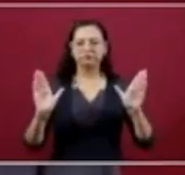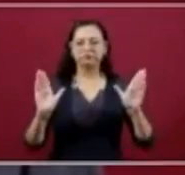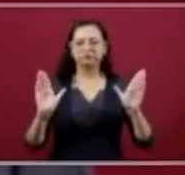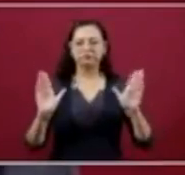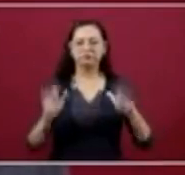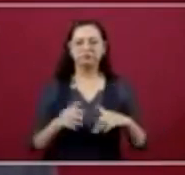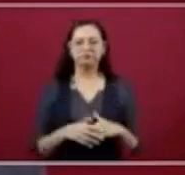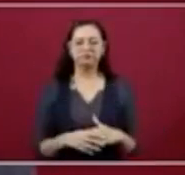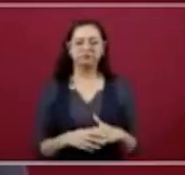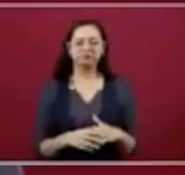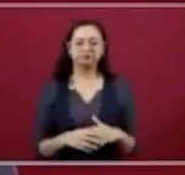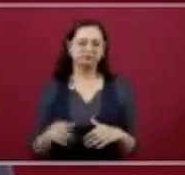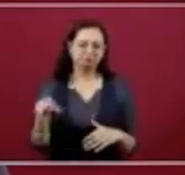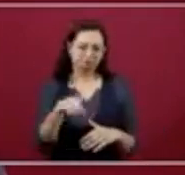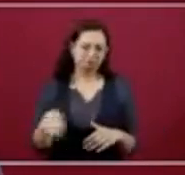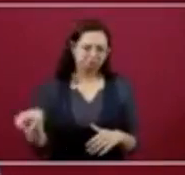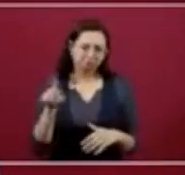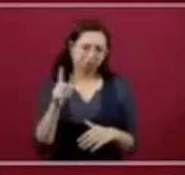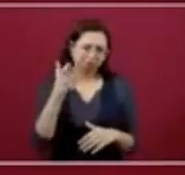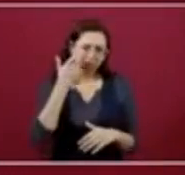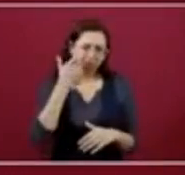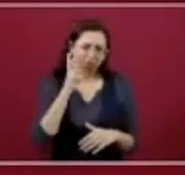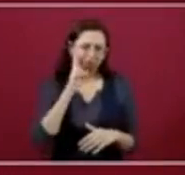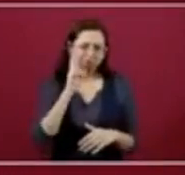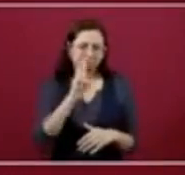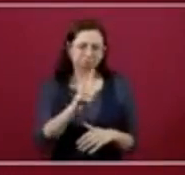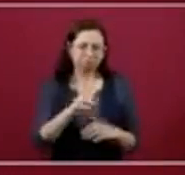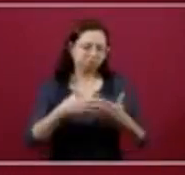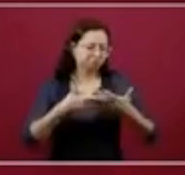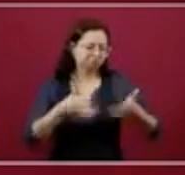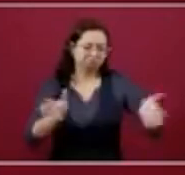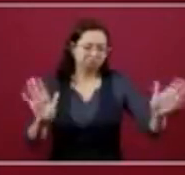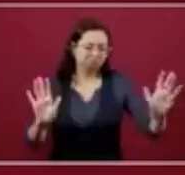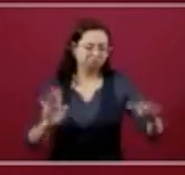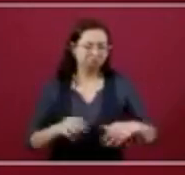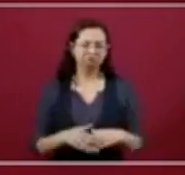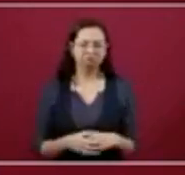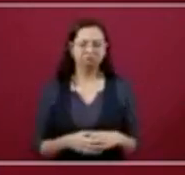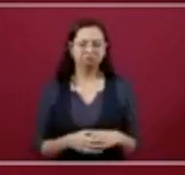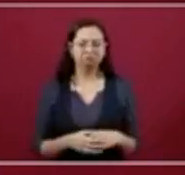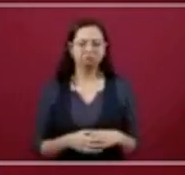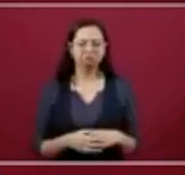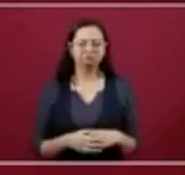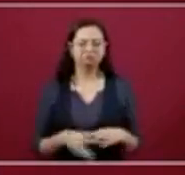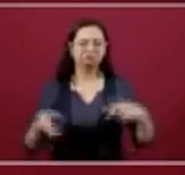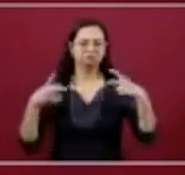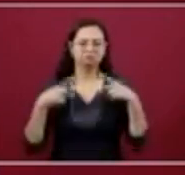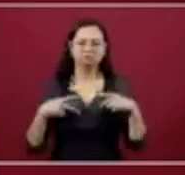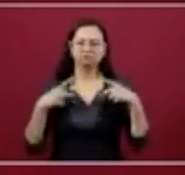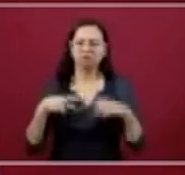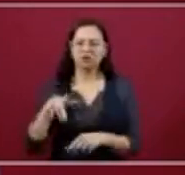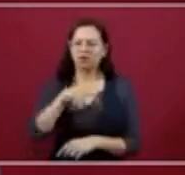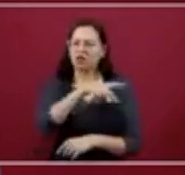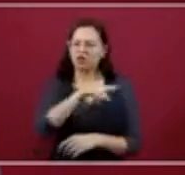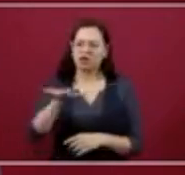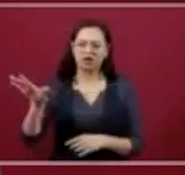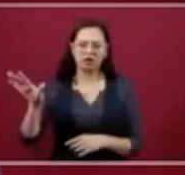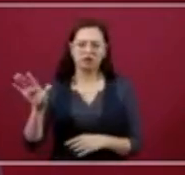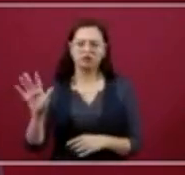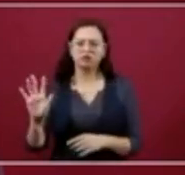a consideración, se van a abrir para que los ciudadanos puedan